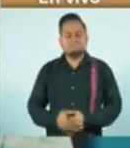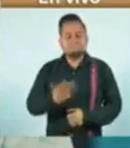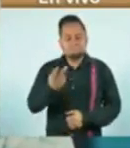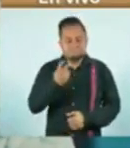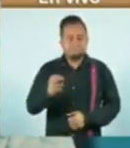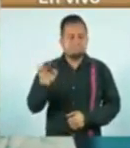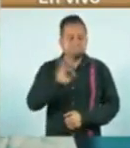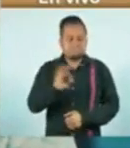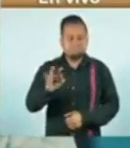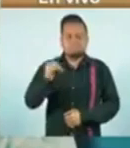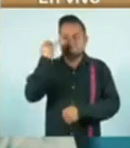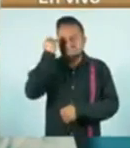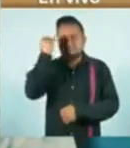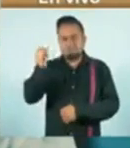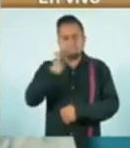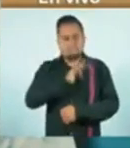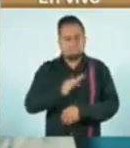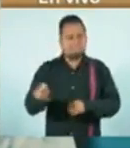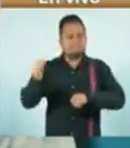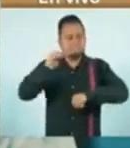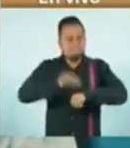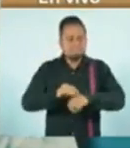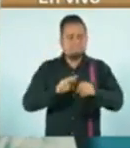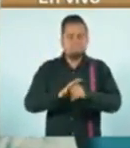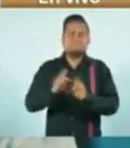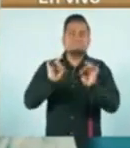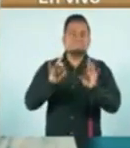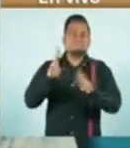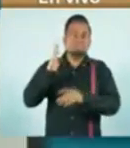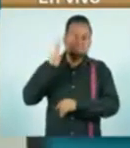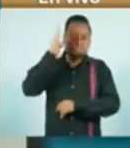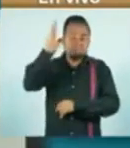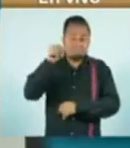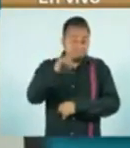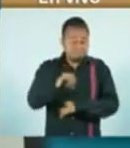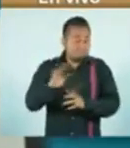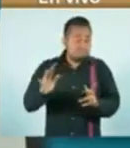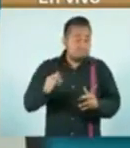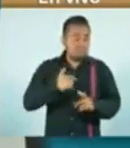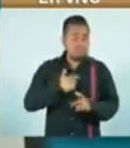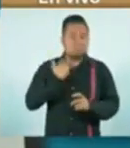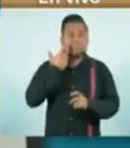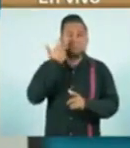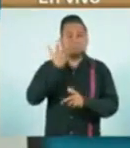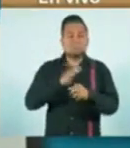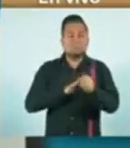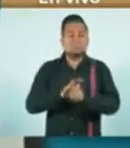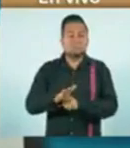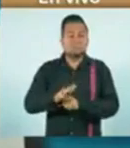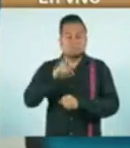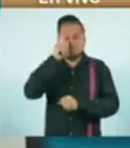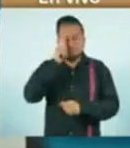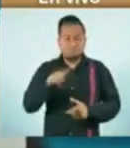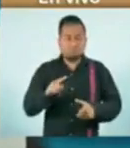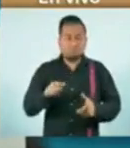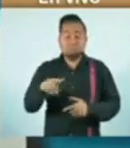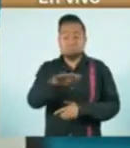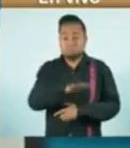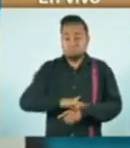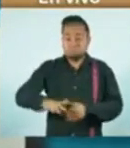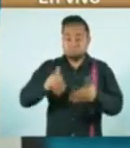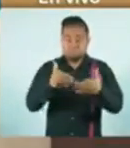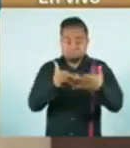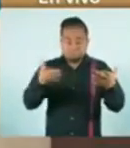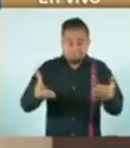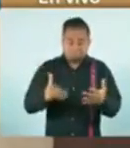lo que se puede crear en un futuro. La ilusión que tenemos por lograr algo, por